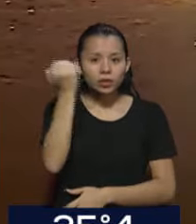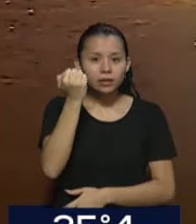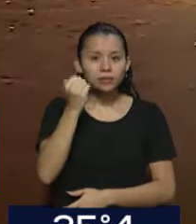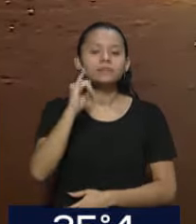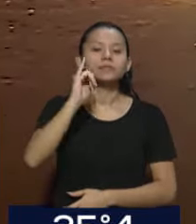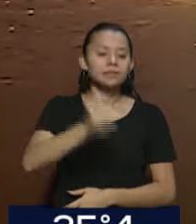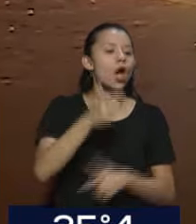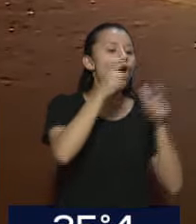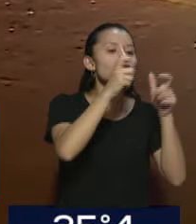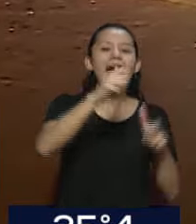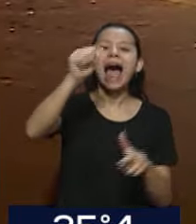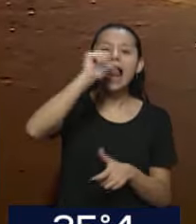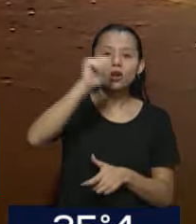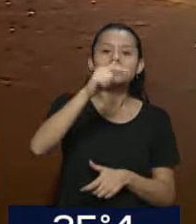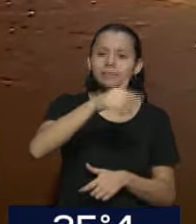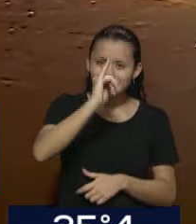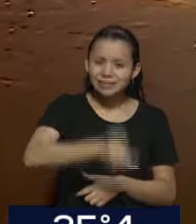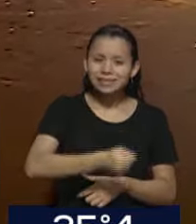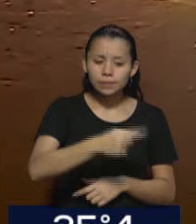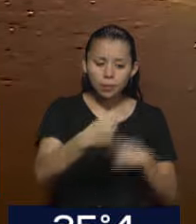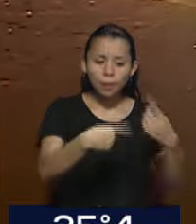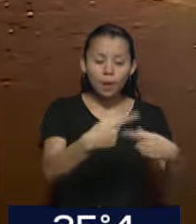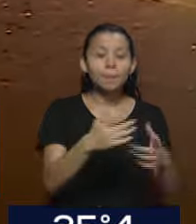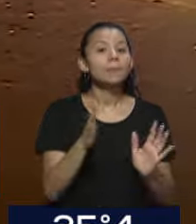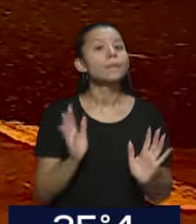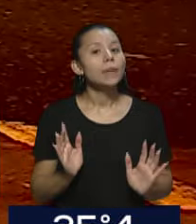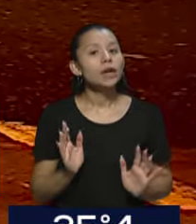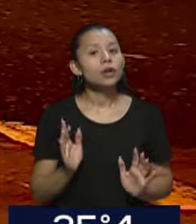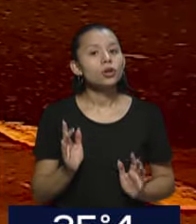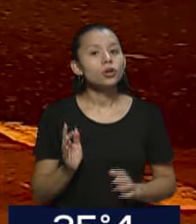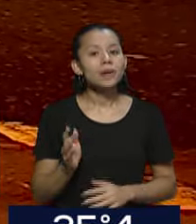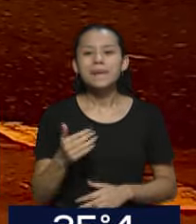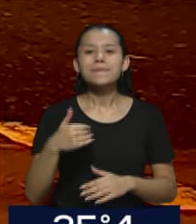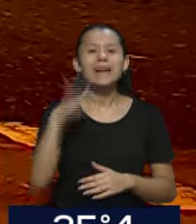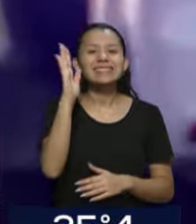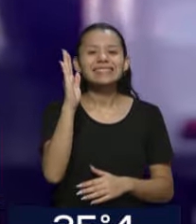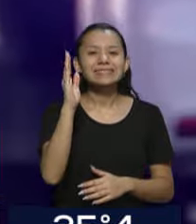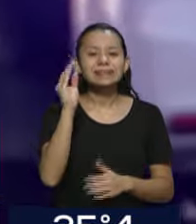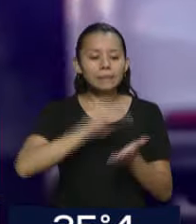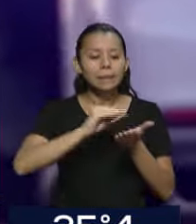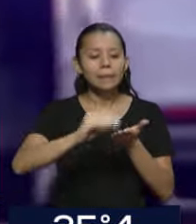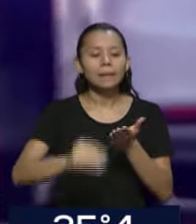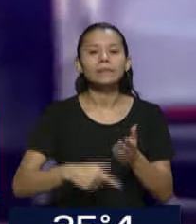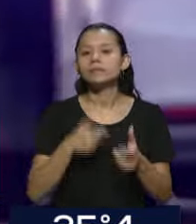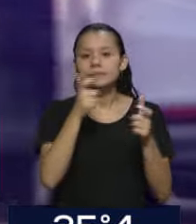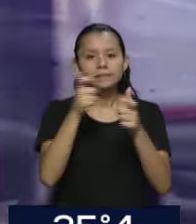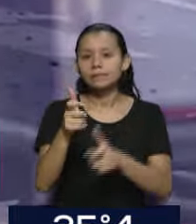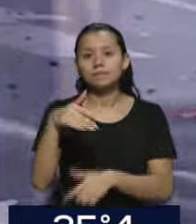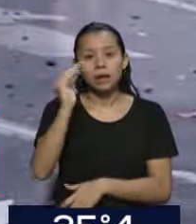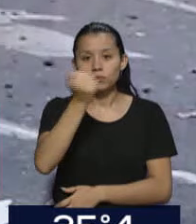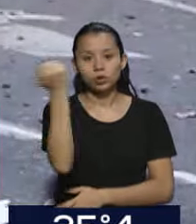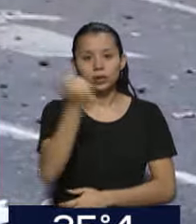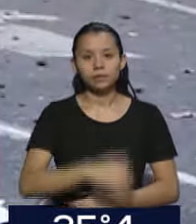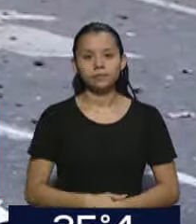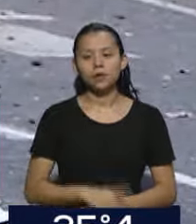controles de alcoholemia, pero hay que insistir mucho más porque eso es muy importante. Por otro lado, la